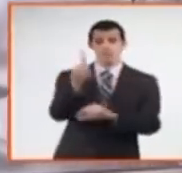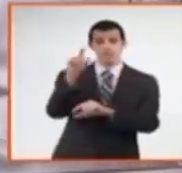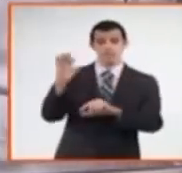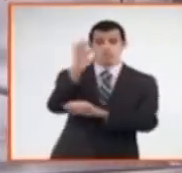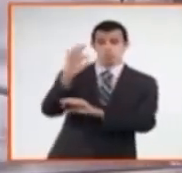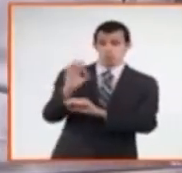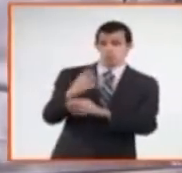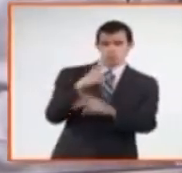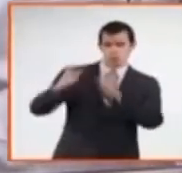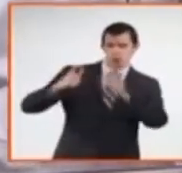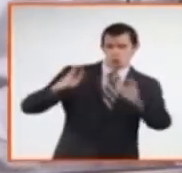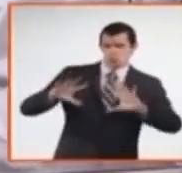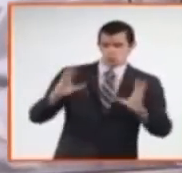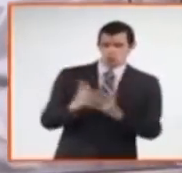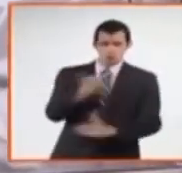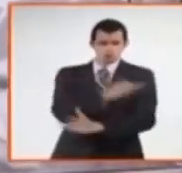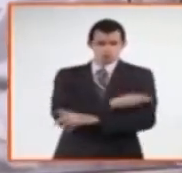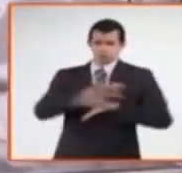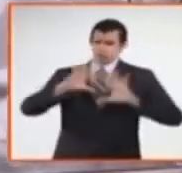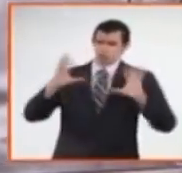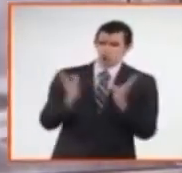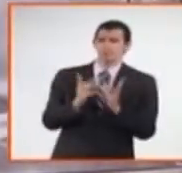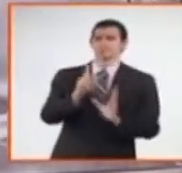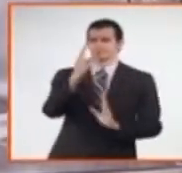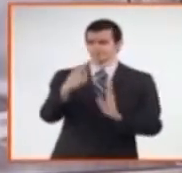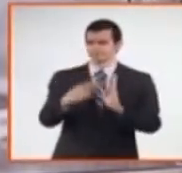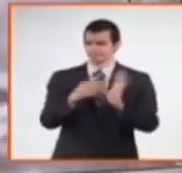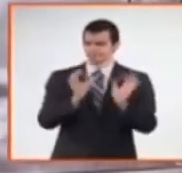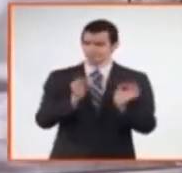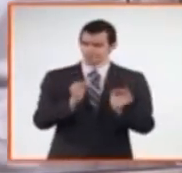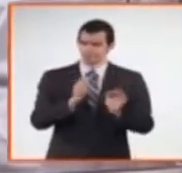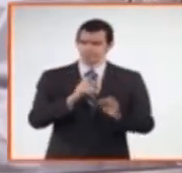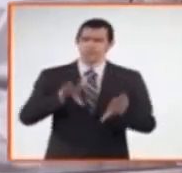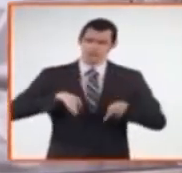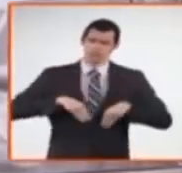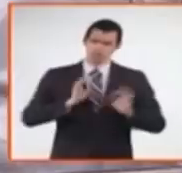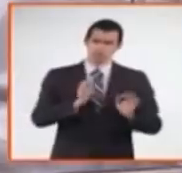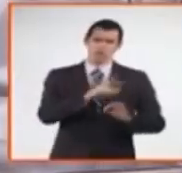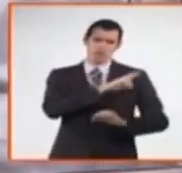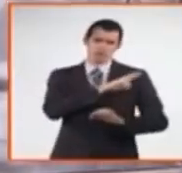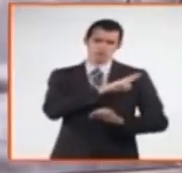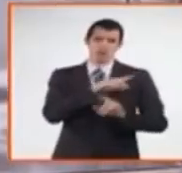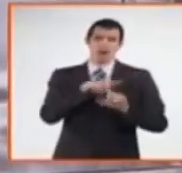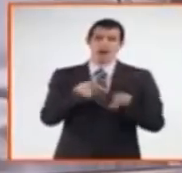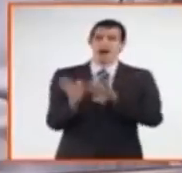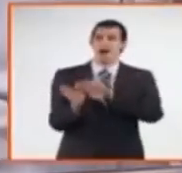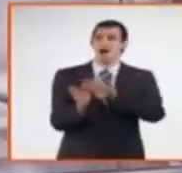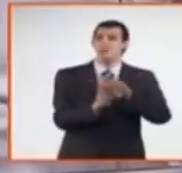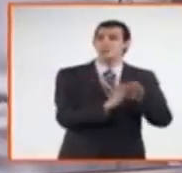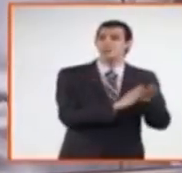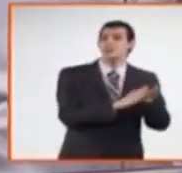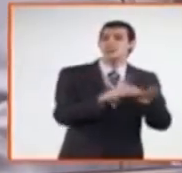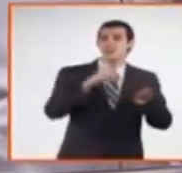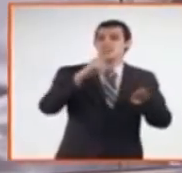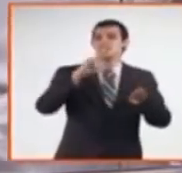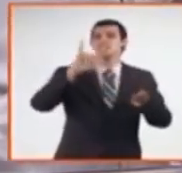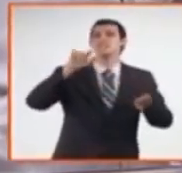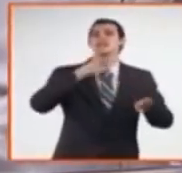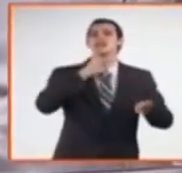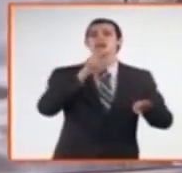podrá hablar en otra mesa redonda nada más que poner los dos elementos fundamentales o sea en primer lugar es el naturales que es